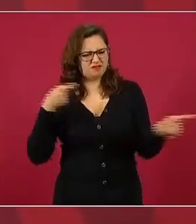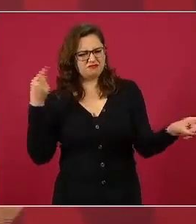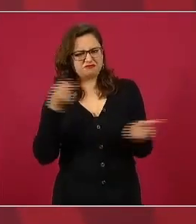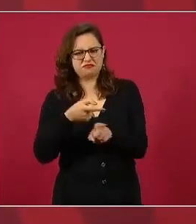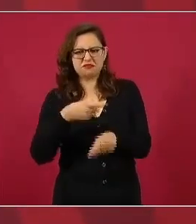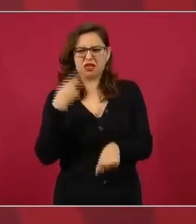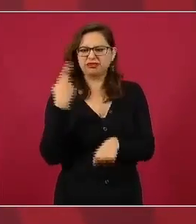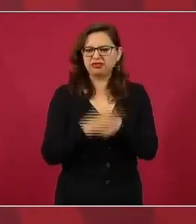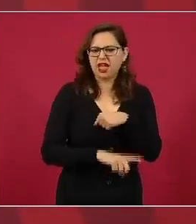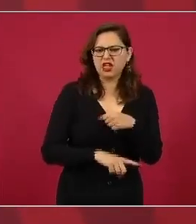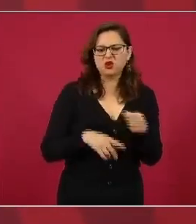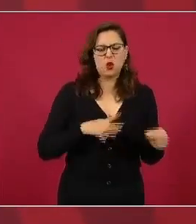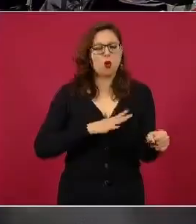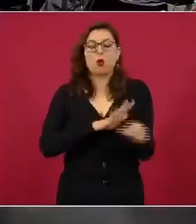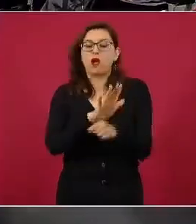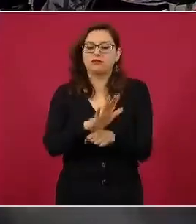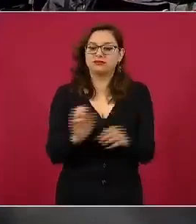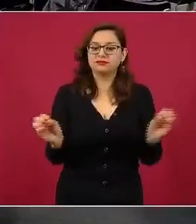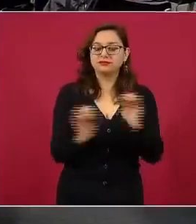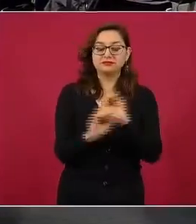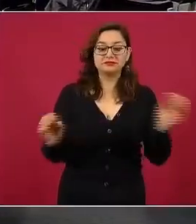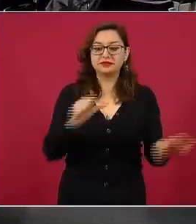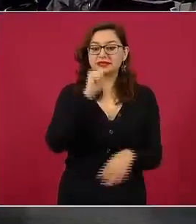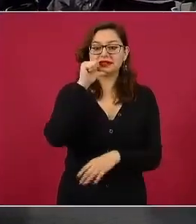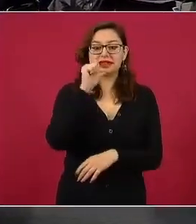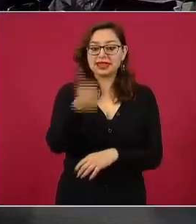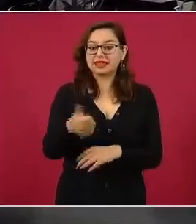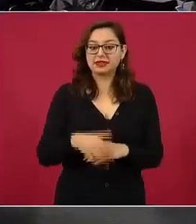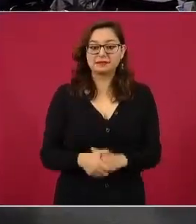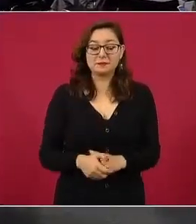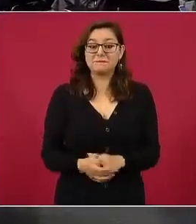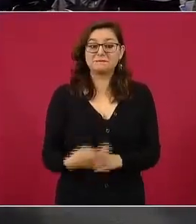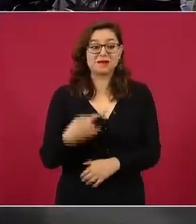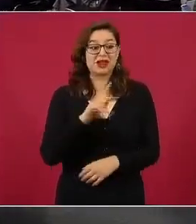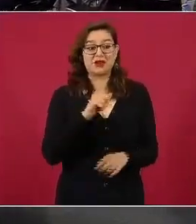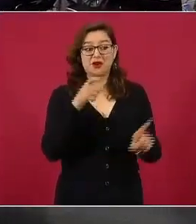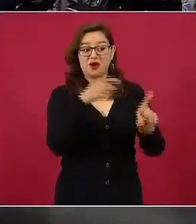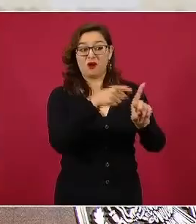No, en nada. Es un pensamiento